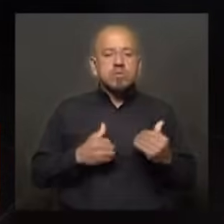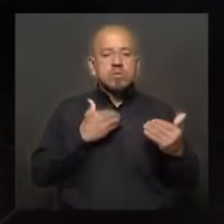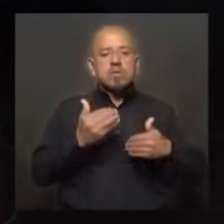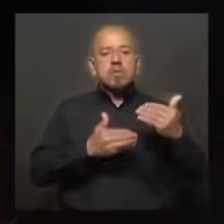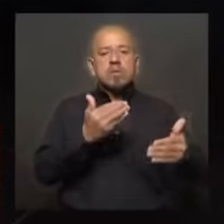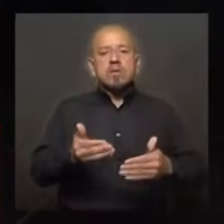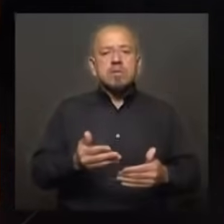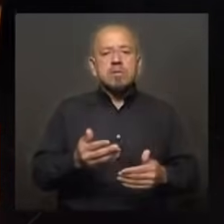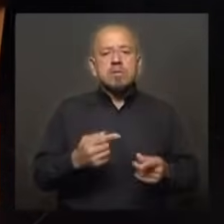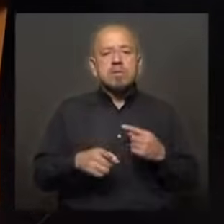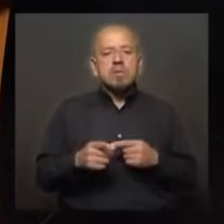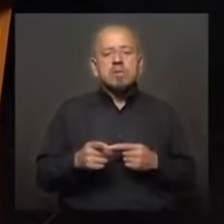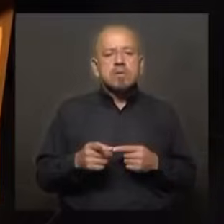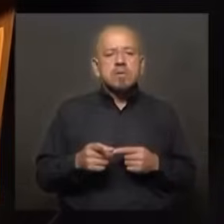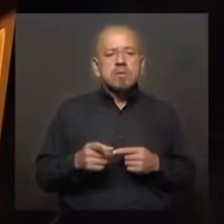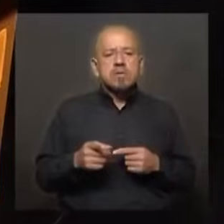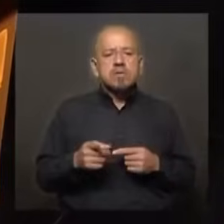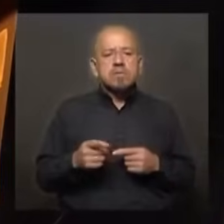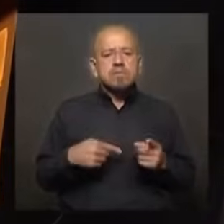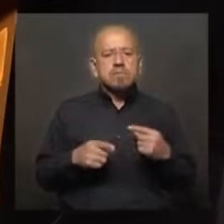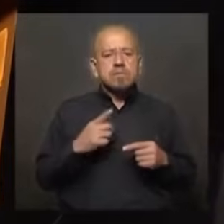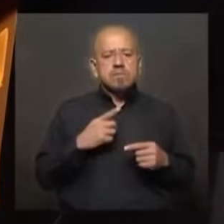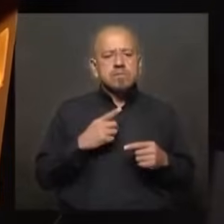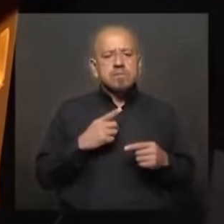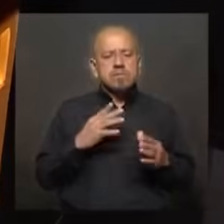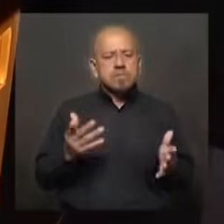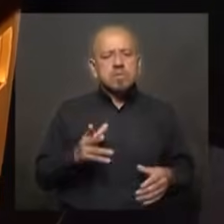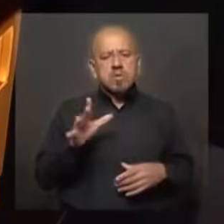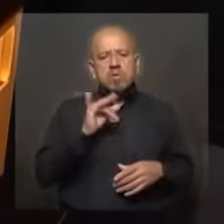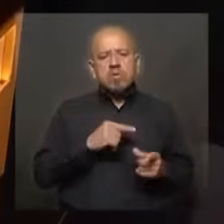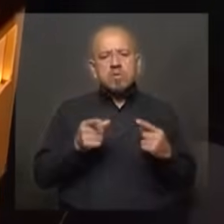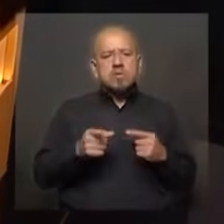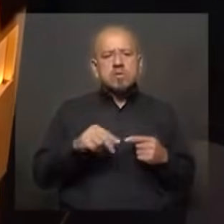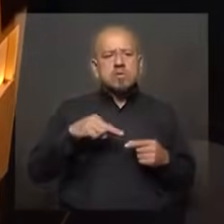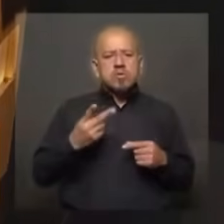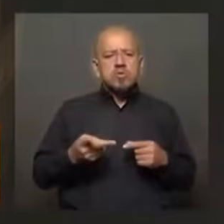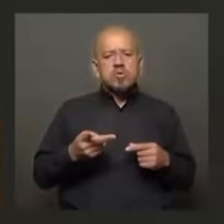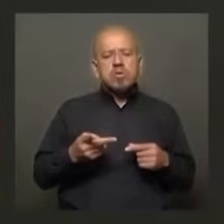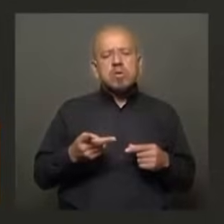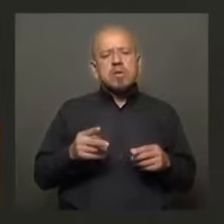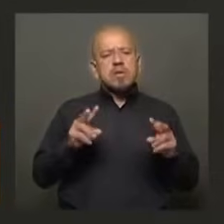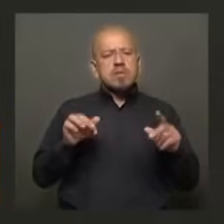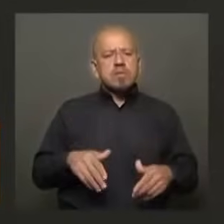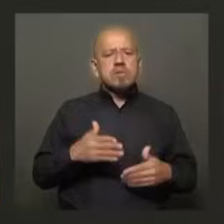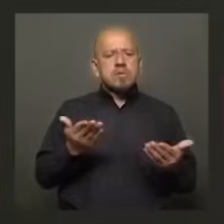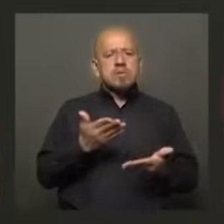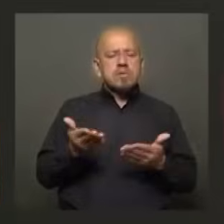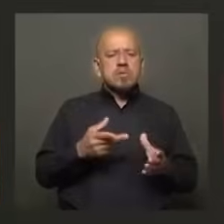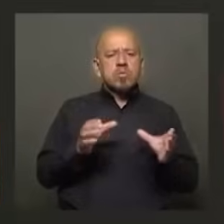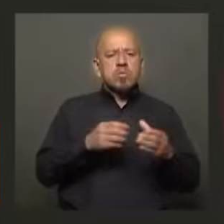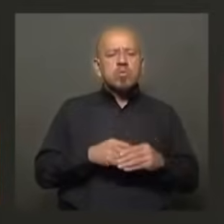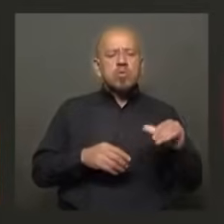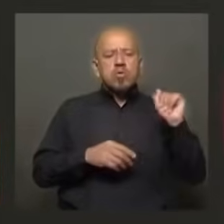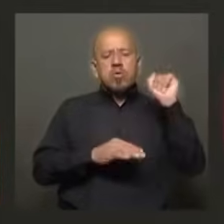mucho. Uh-huh. Y nos rompe los ojos todos los días esta doble condición del movimiento feminista,